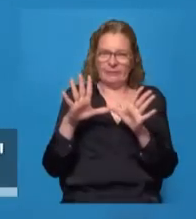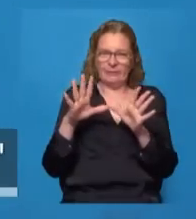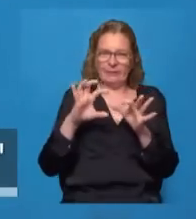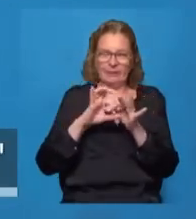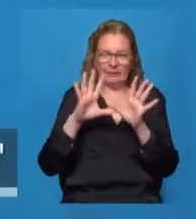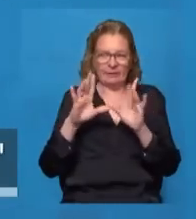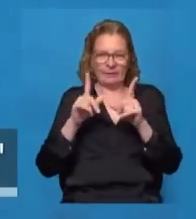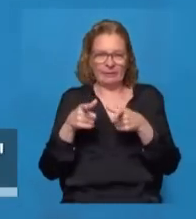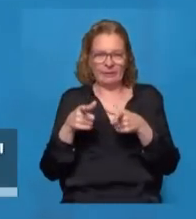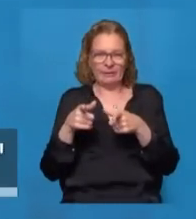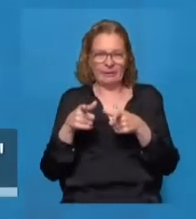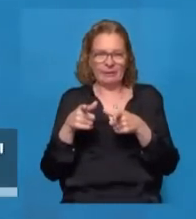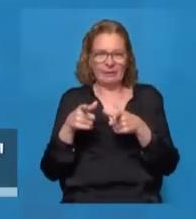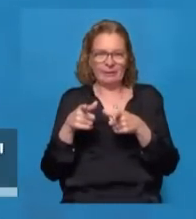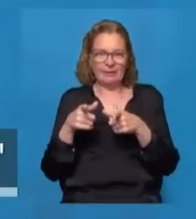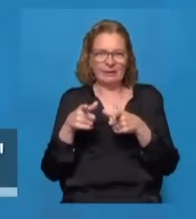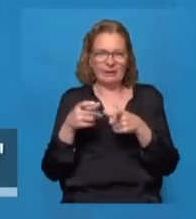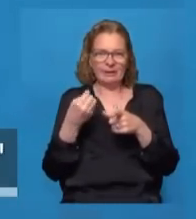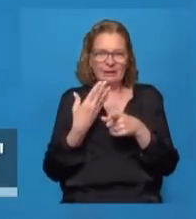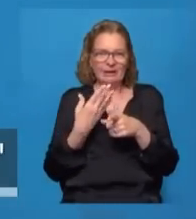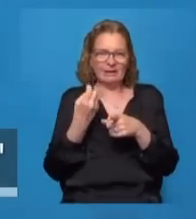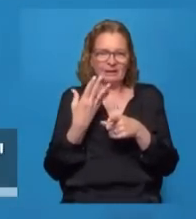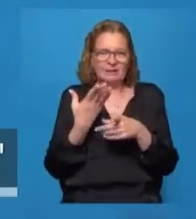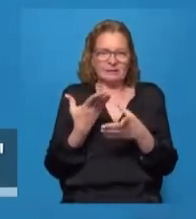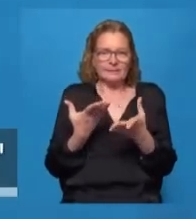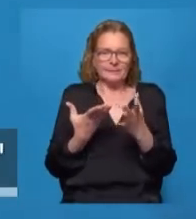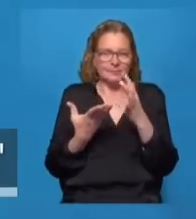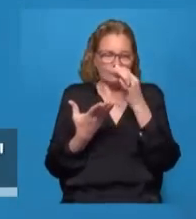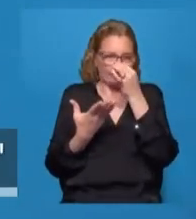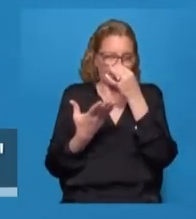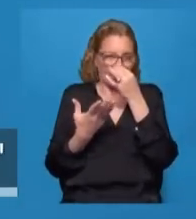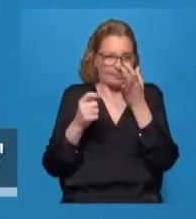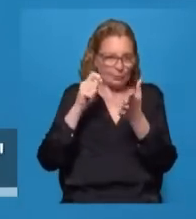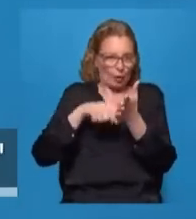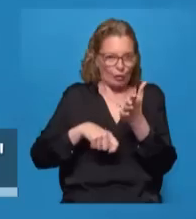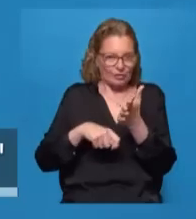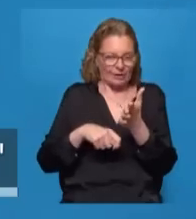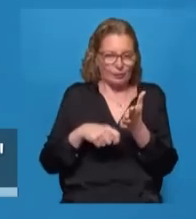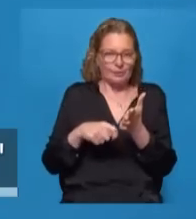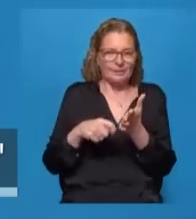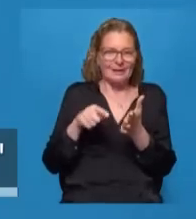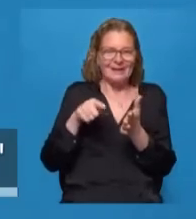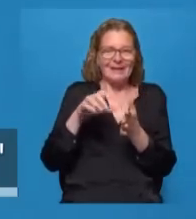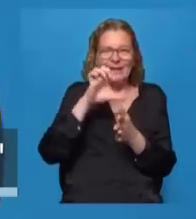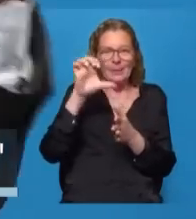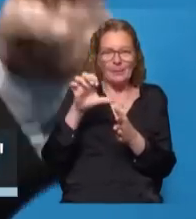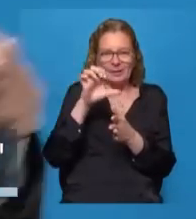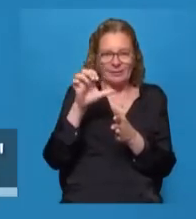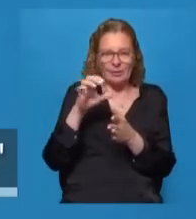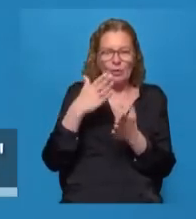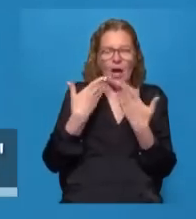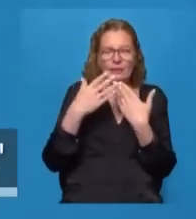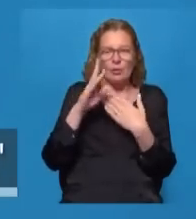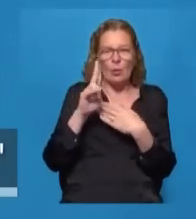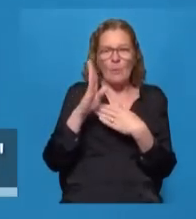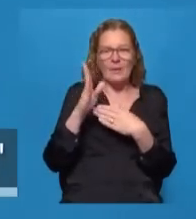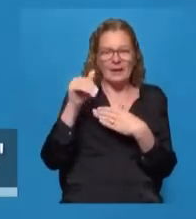libertad también por qué bueno porque los contratos por los cuales esas empresas estoy hablando de upm